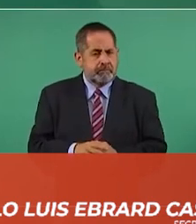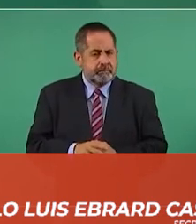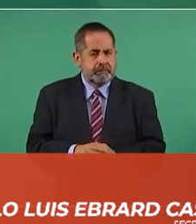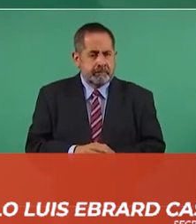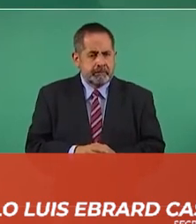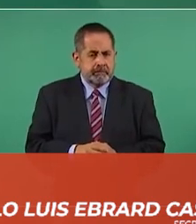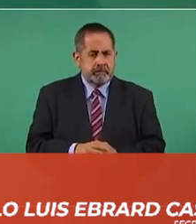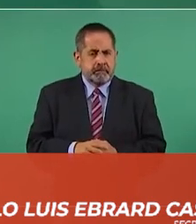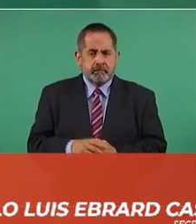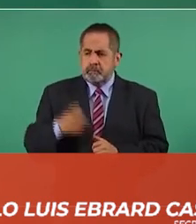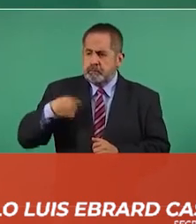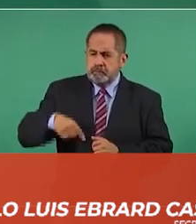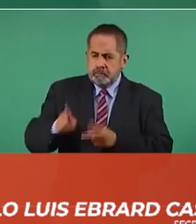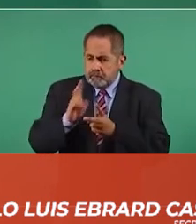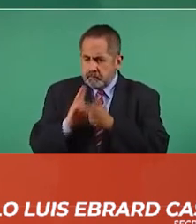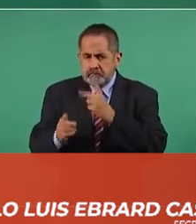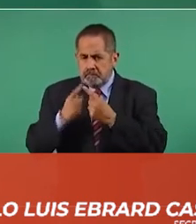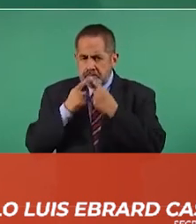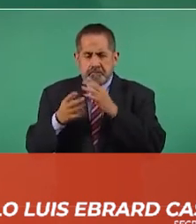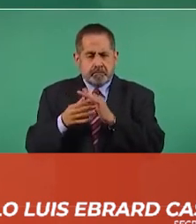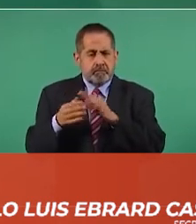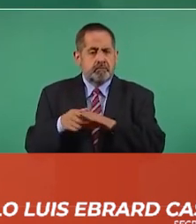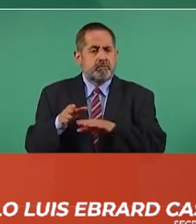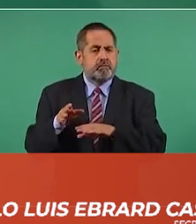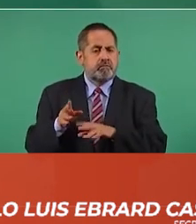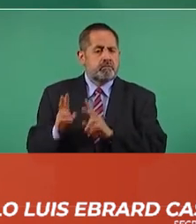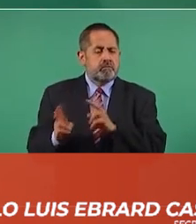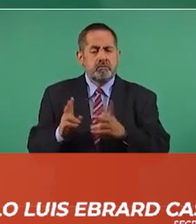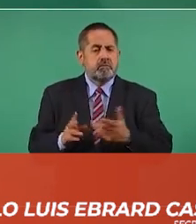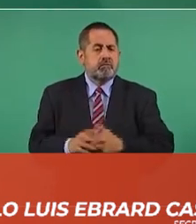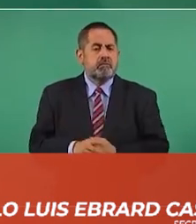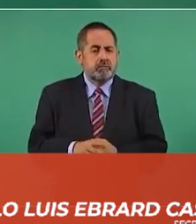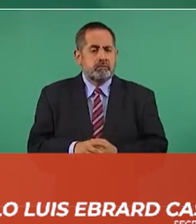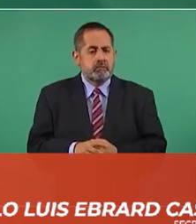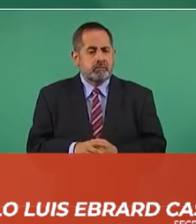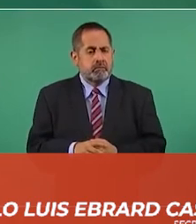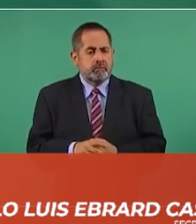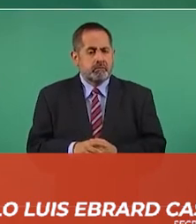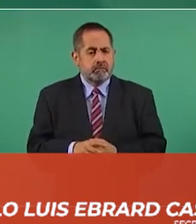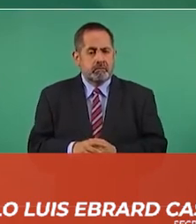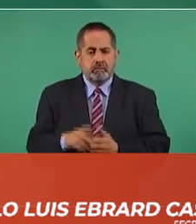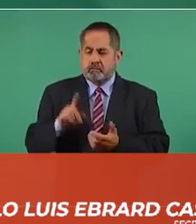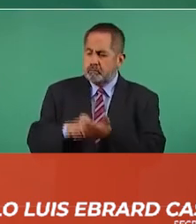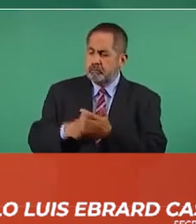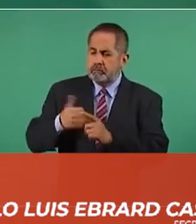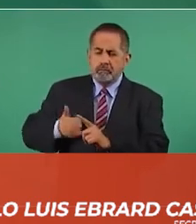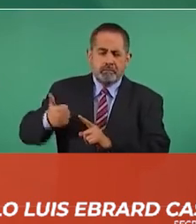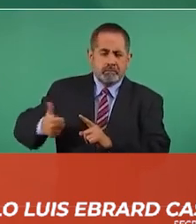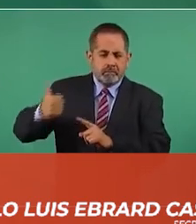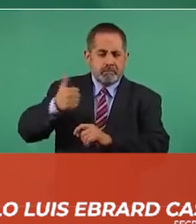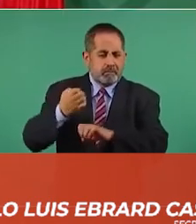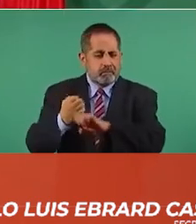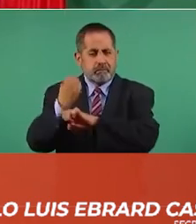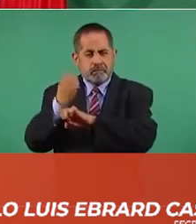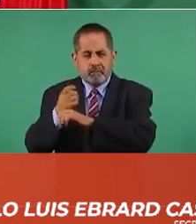estuvimos conversando sobre los problemas de cada uno de los